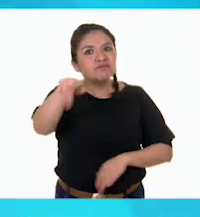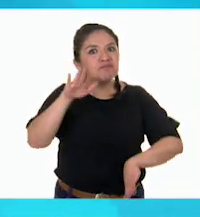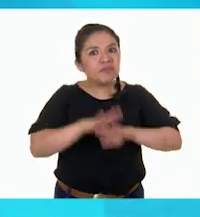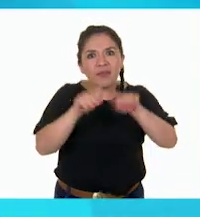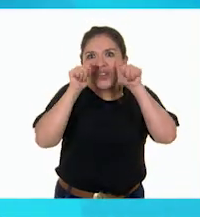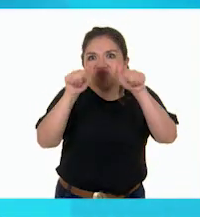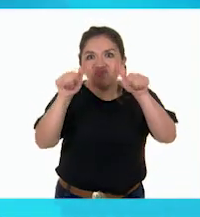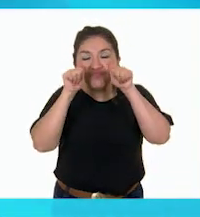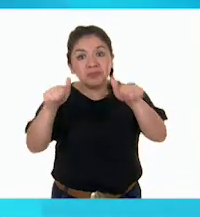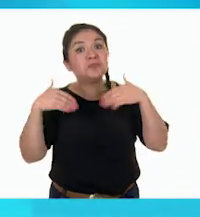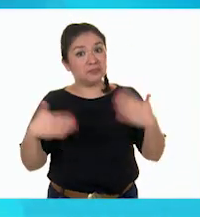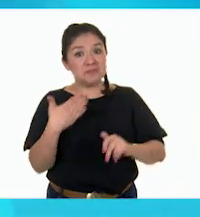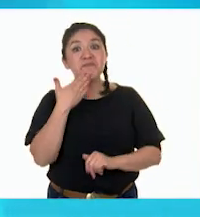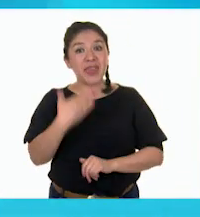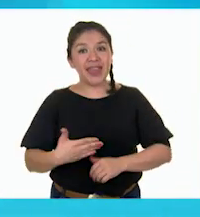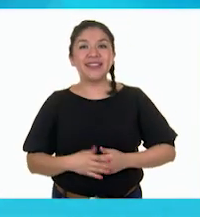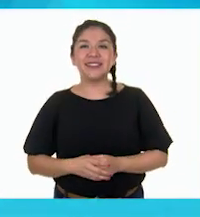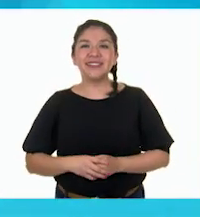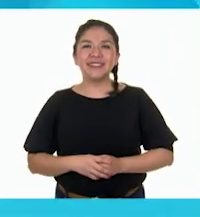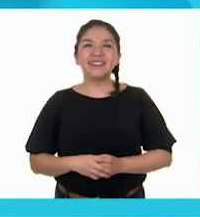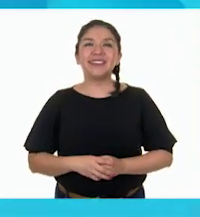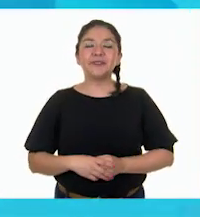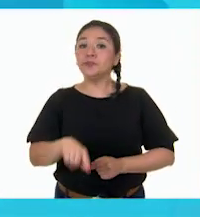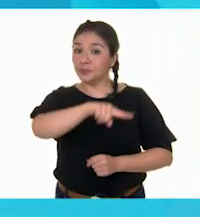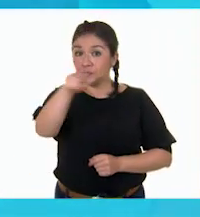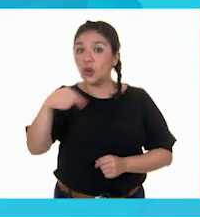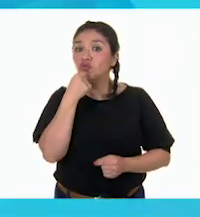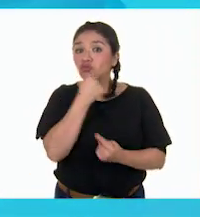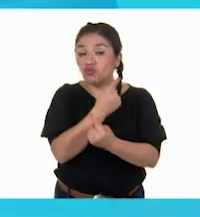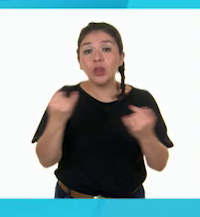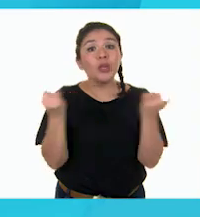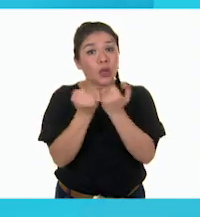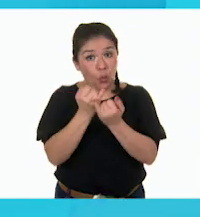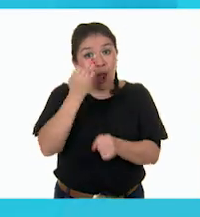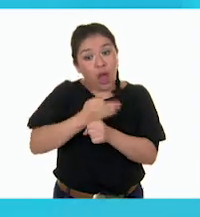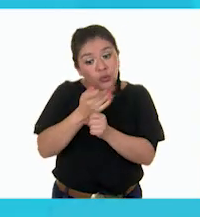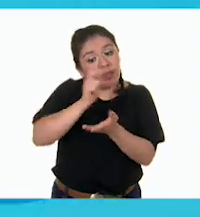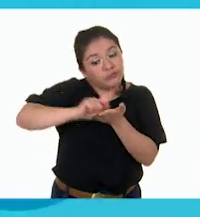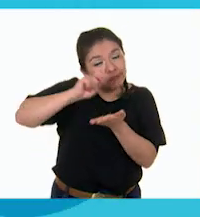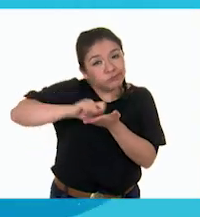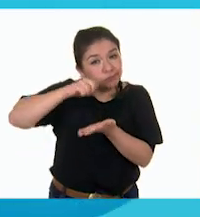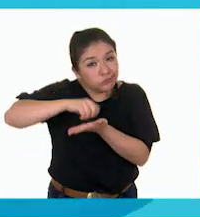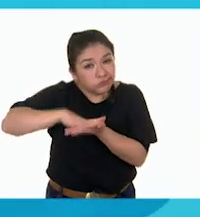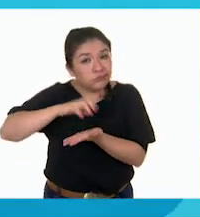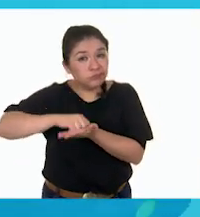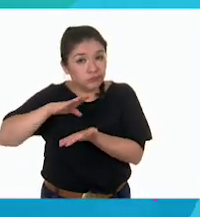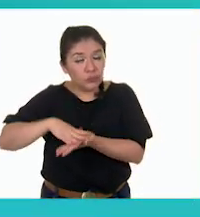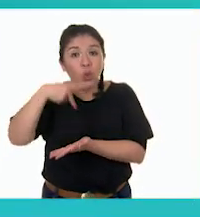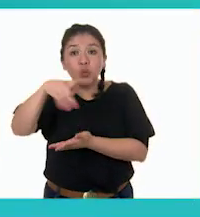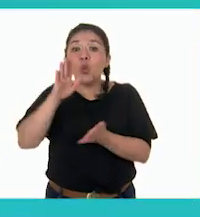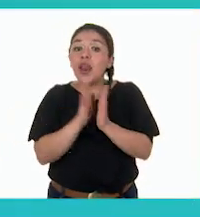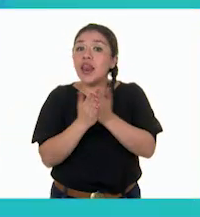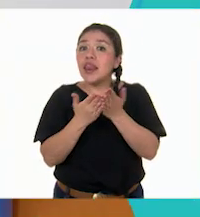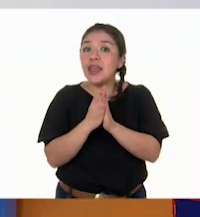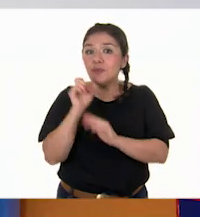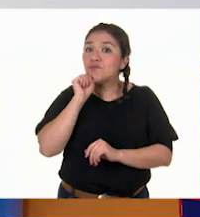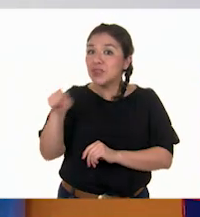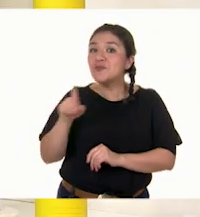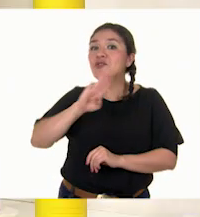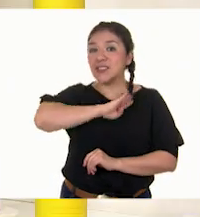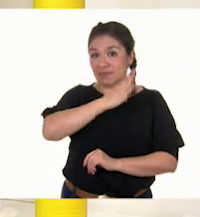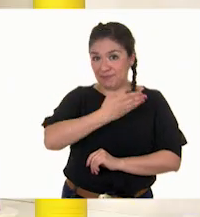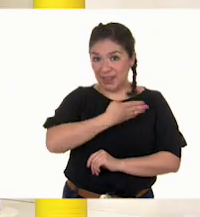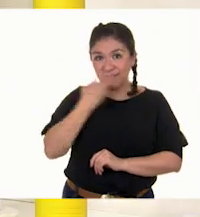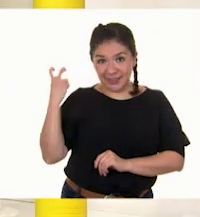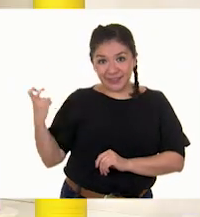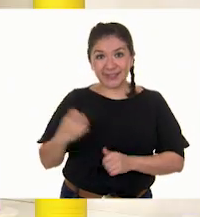en casa, muy bien. Están muy, muy atentos. Bien. Niñas, niños, ustedes también ya vayan tomando nota en su libro de lengua materna. Uh-huh.